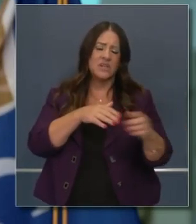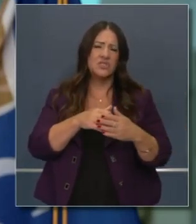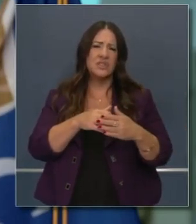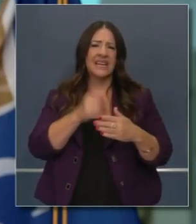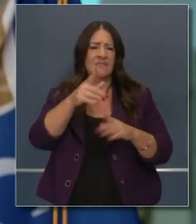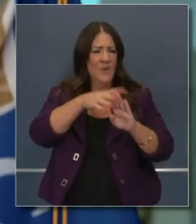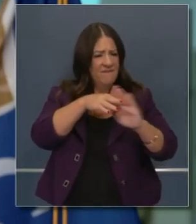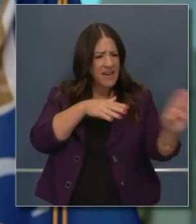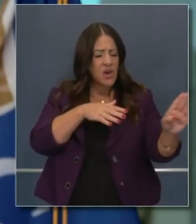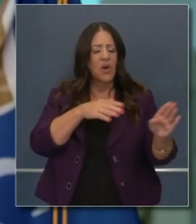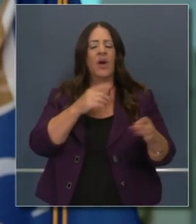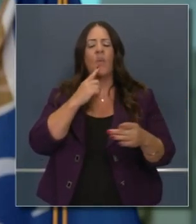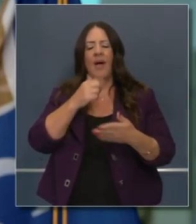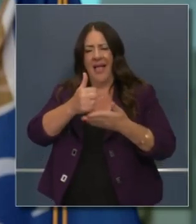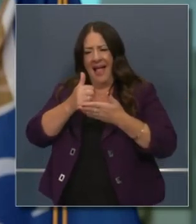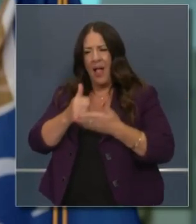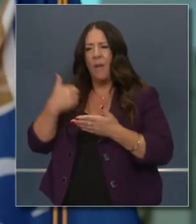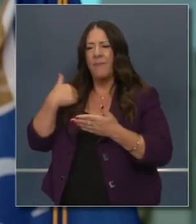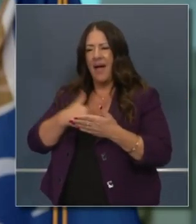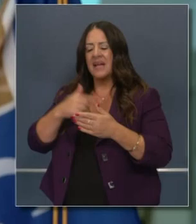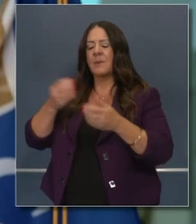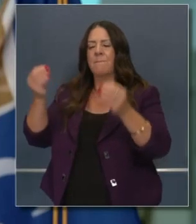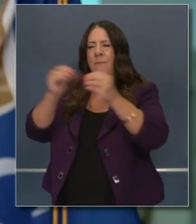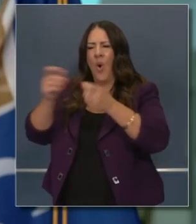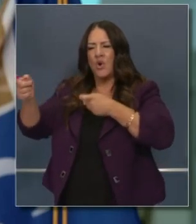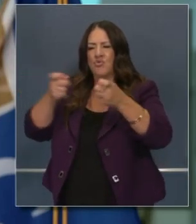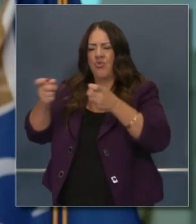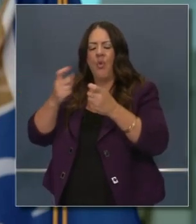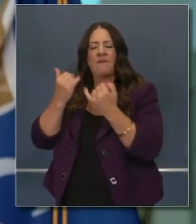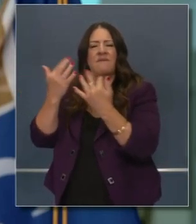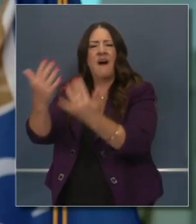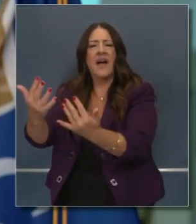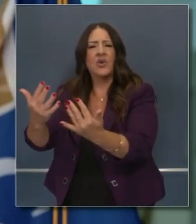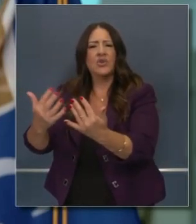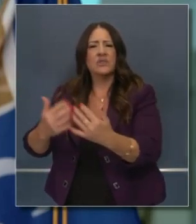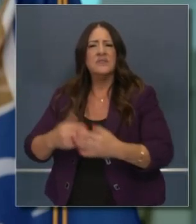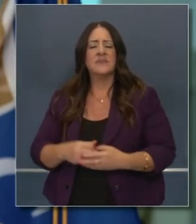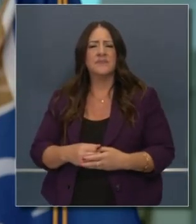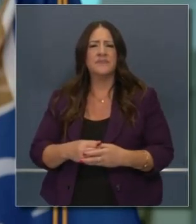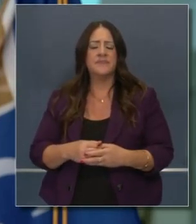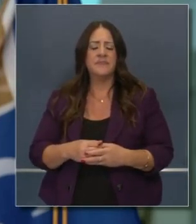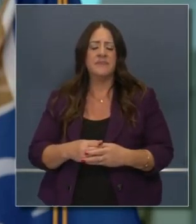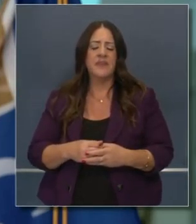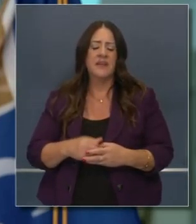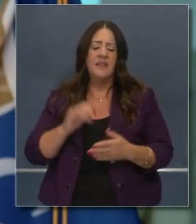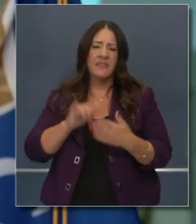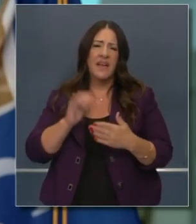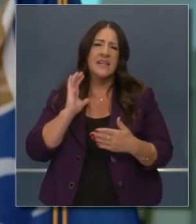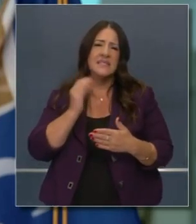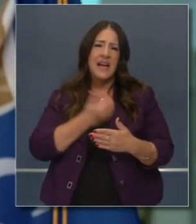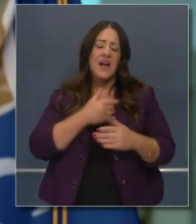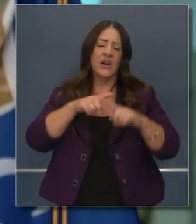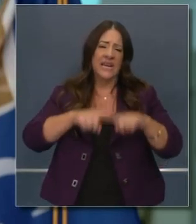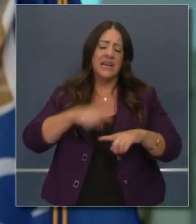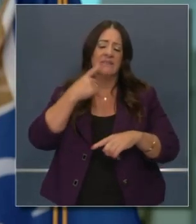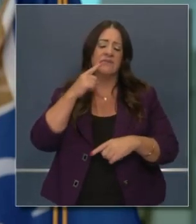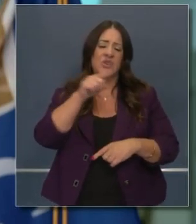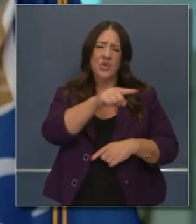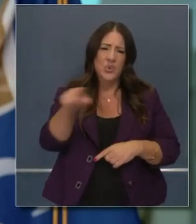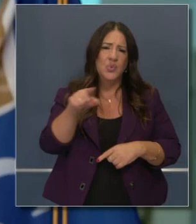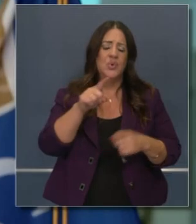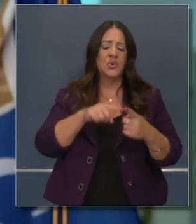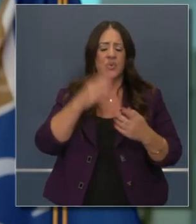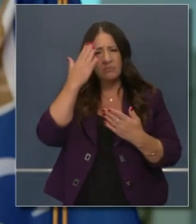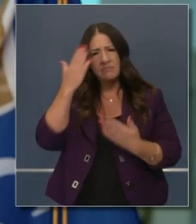que el evacuarlos ayuda a mitigar la propagación de los incendios, impacta los esfuerzos de supresión de una forma